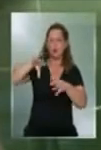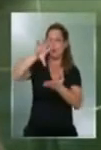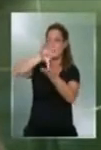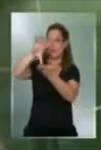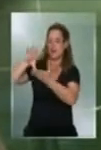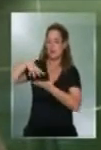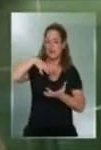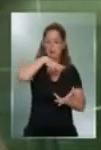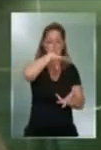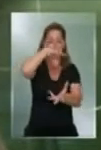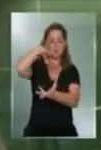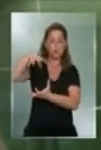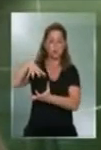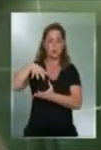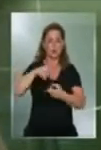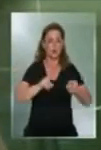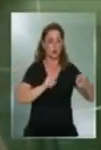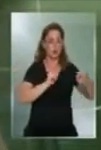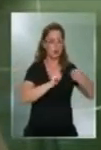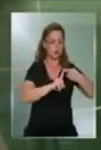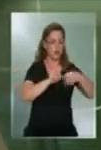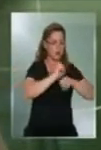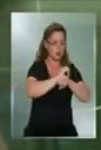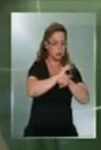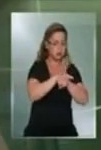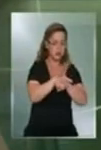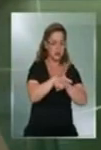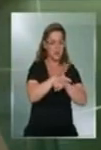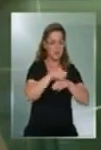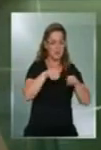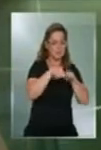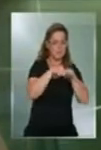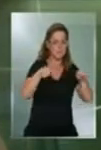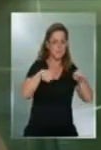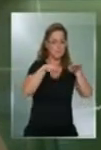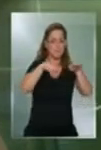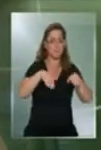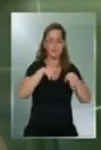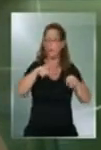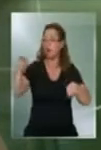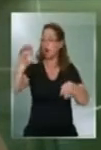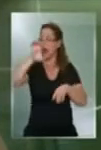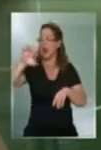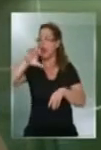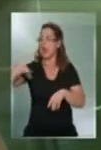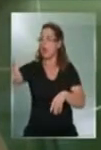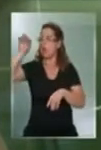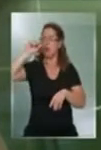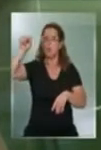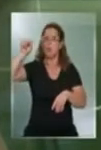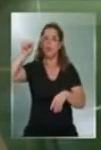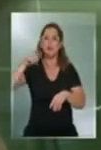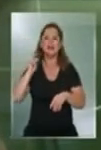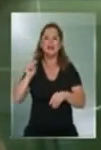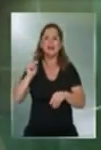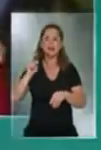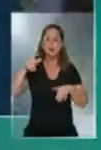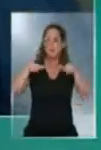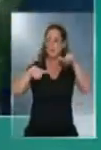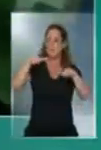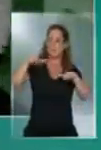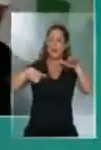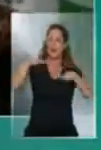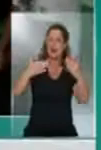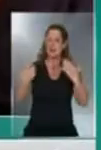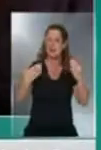Si tenemos una variante que es exactamente igual, por ejemplo, a la europea y dentro de la europea, ¿a cuál se parece más? Se parece